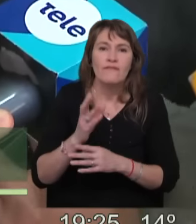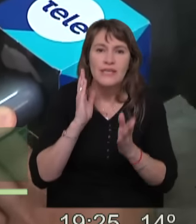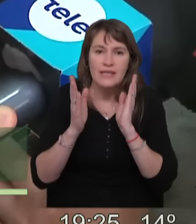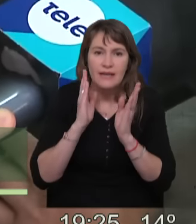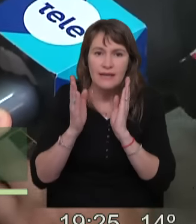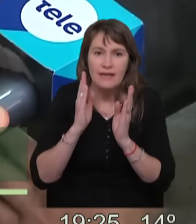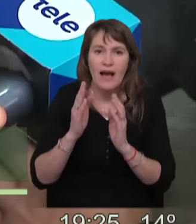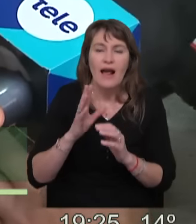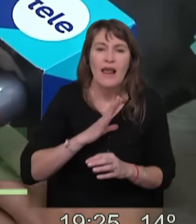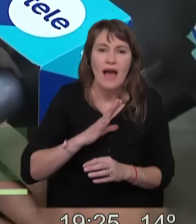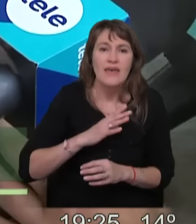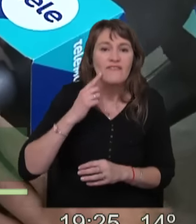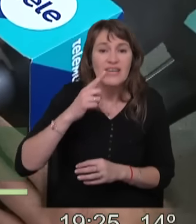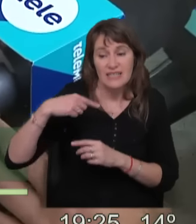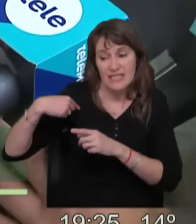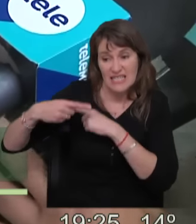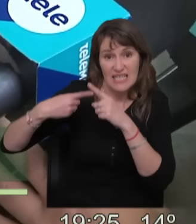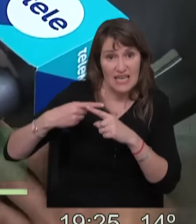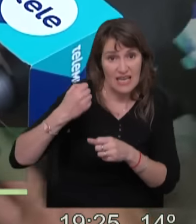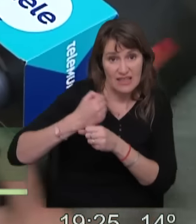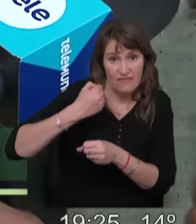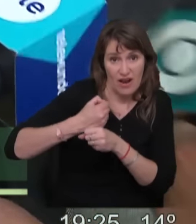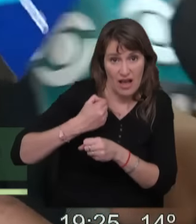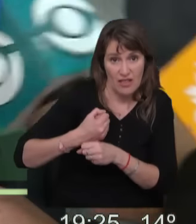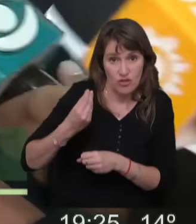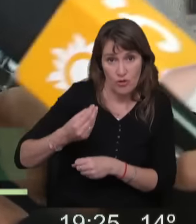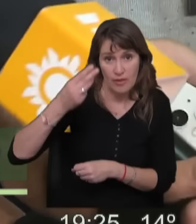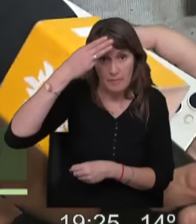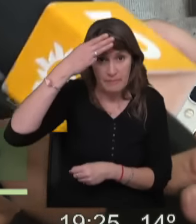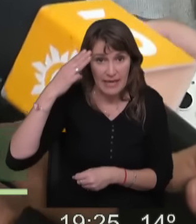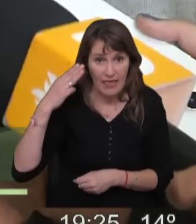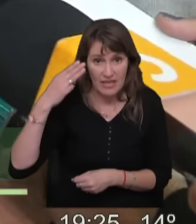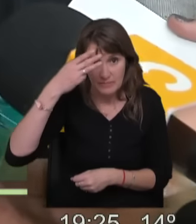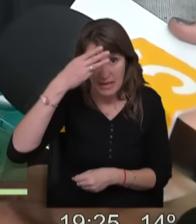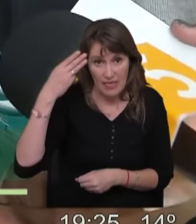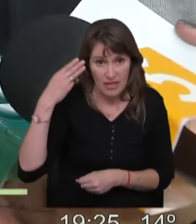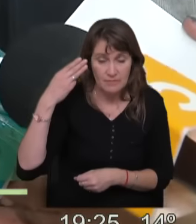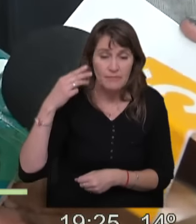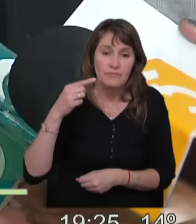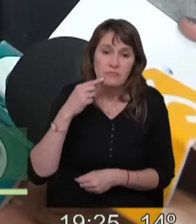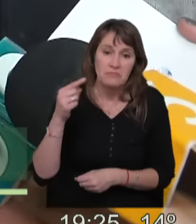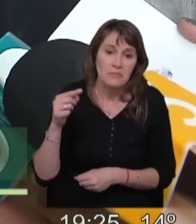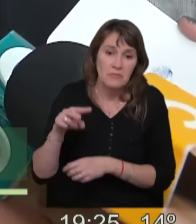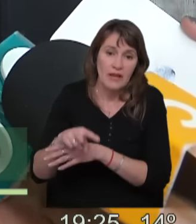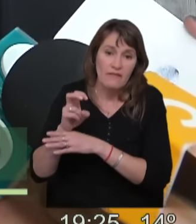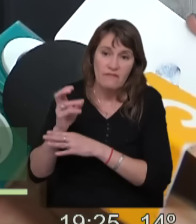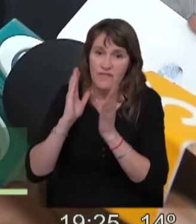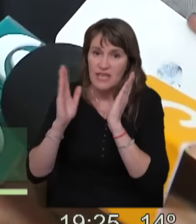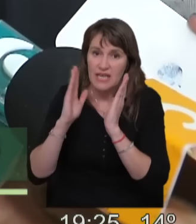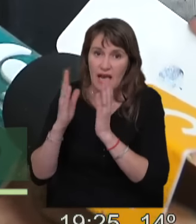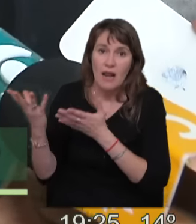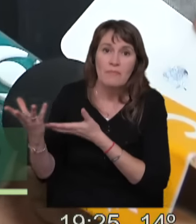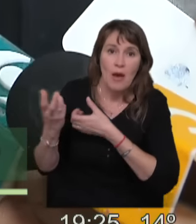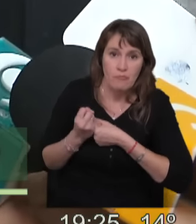sobre si usted va a continuar al frente del caso Penades? Por ahora la fiscal me sigue apoyando en el